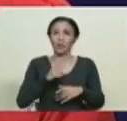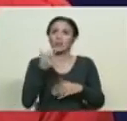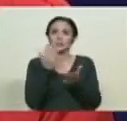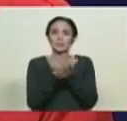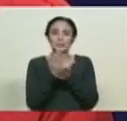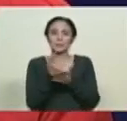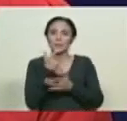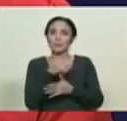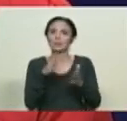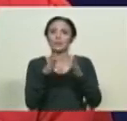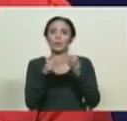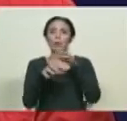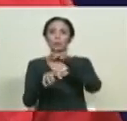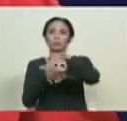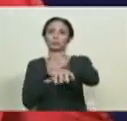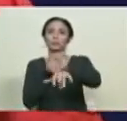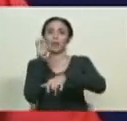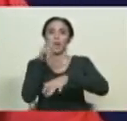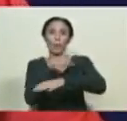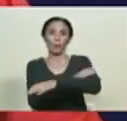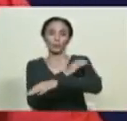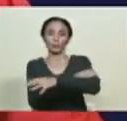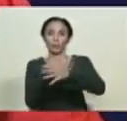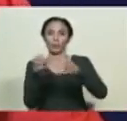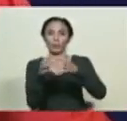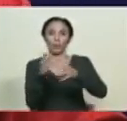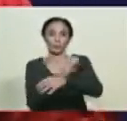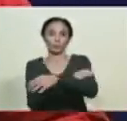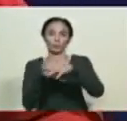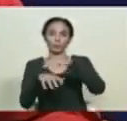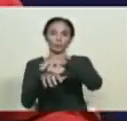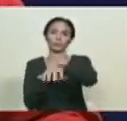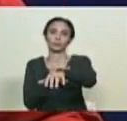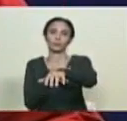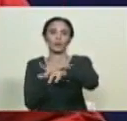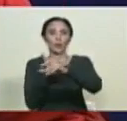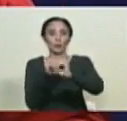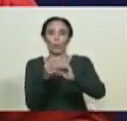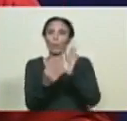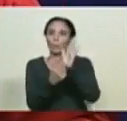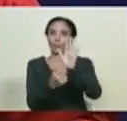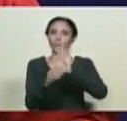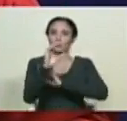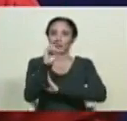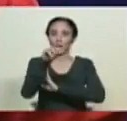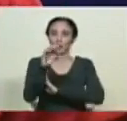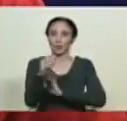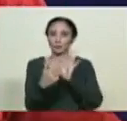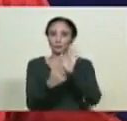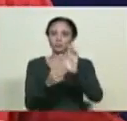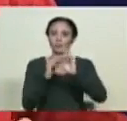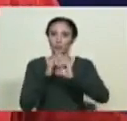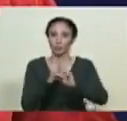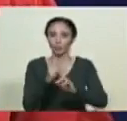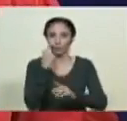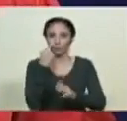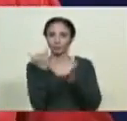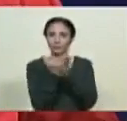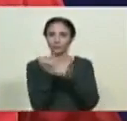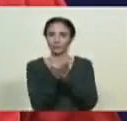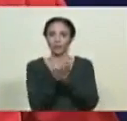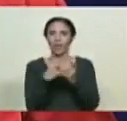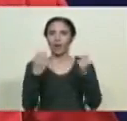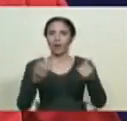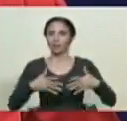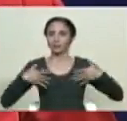nosotros, que nosotros, ¿dónde son mayoría? Dejen que el CNE dé el resultado. Y verán que la cara de